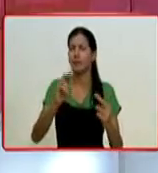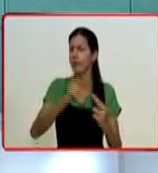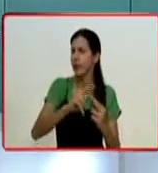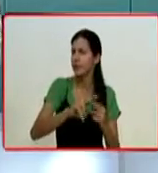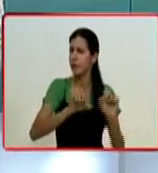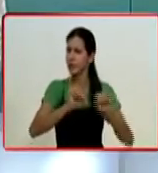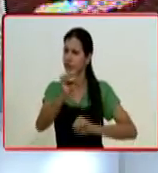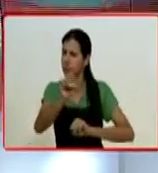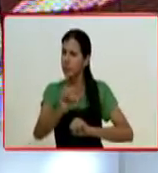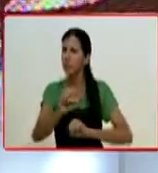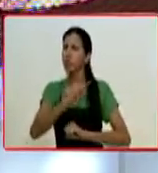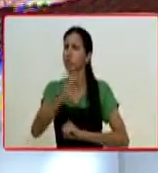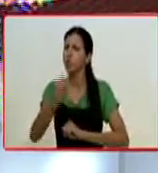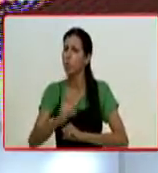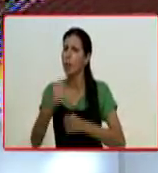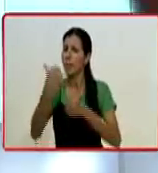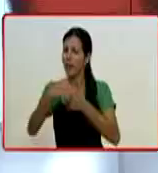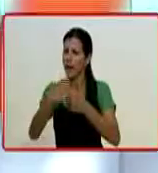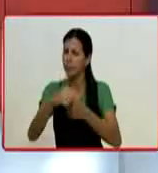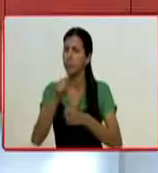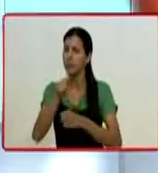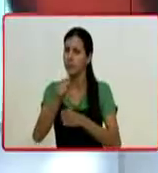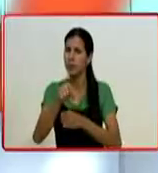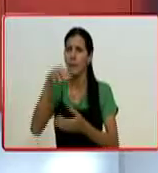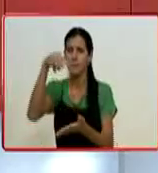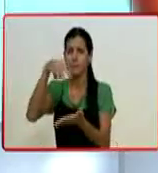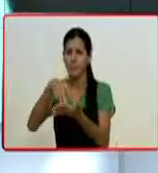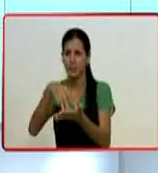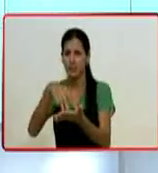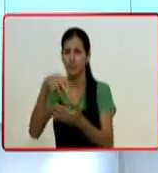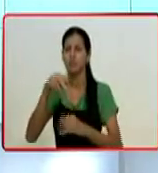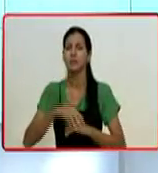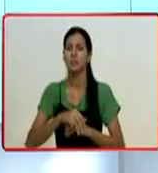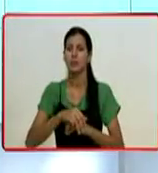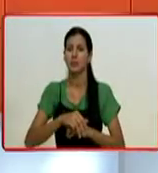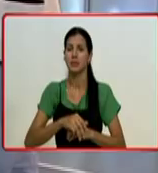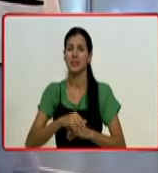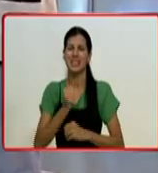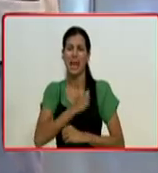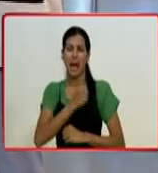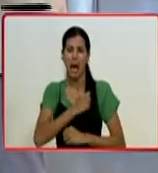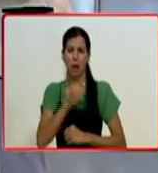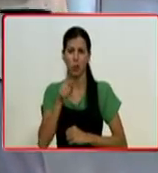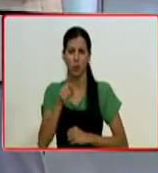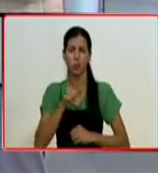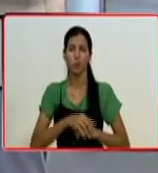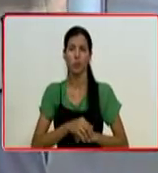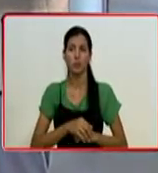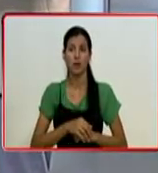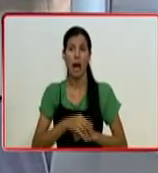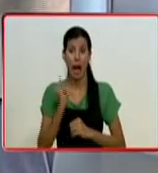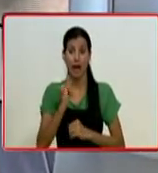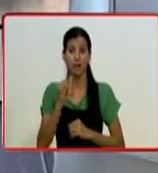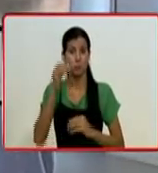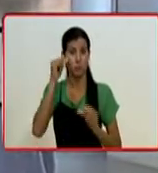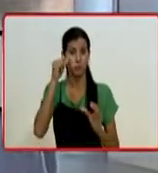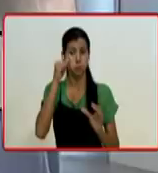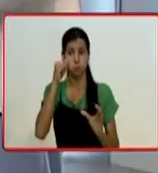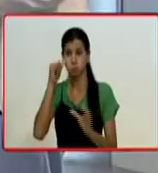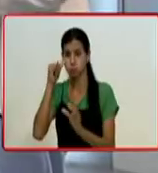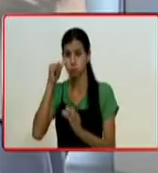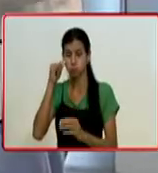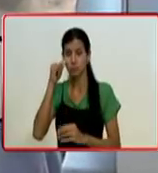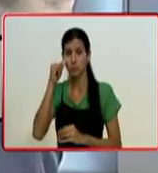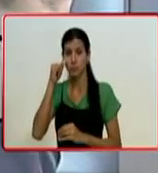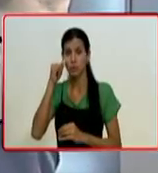Estado Zulia, Maracaibo, Estado Miranda, Chacao, con cámaras las 24